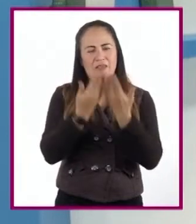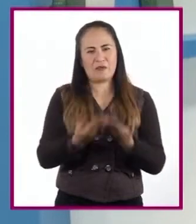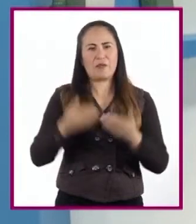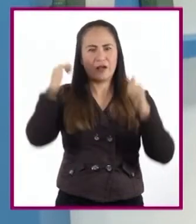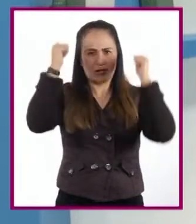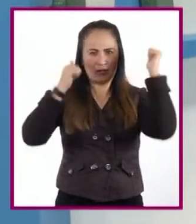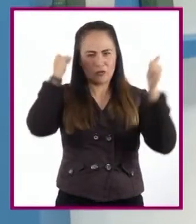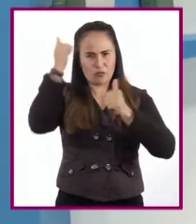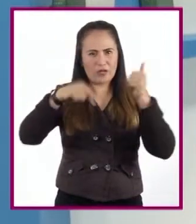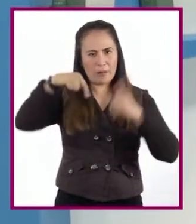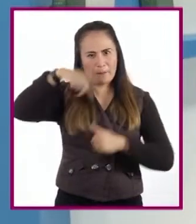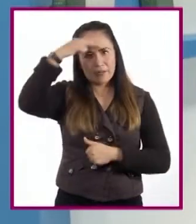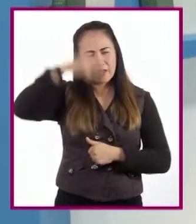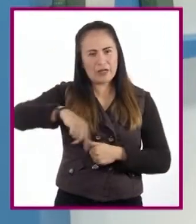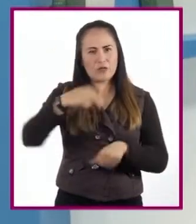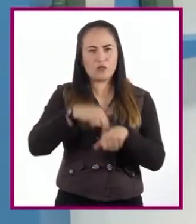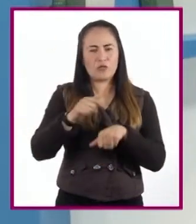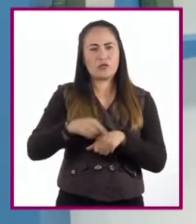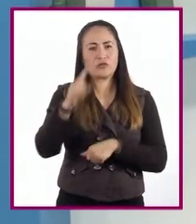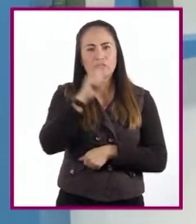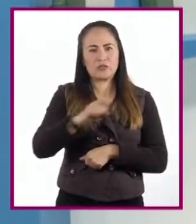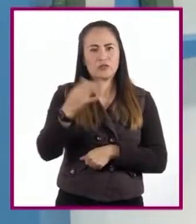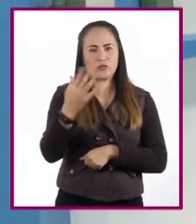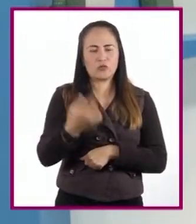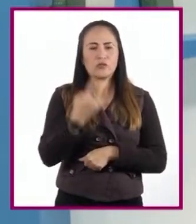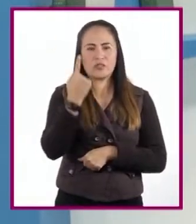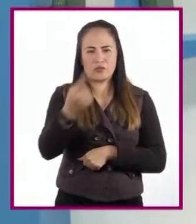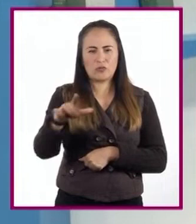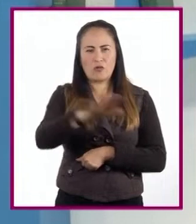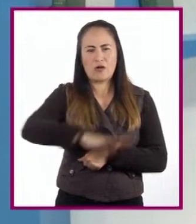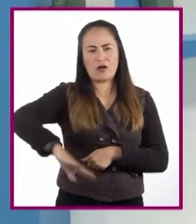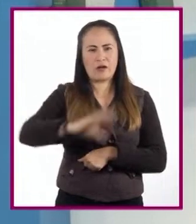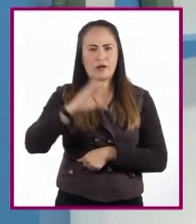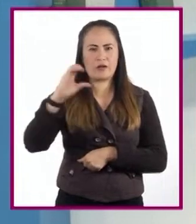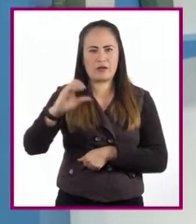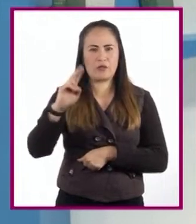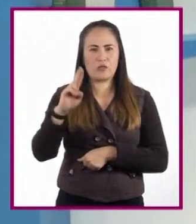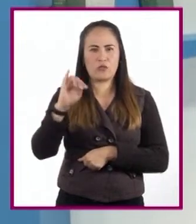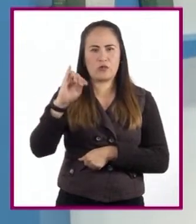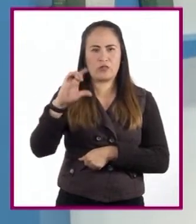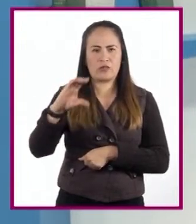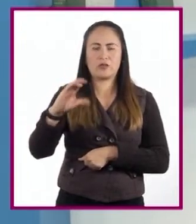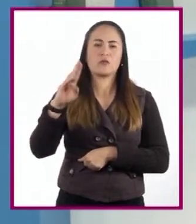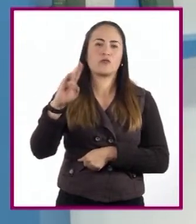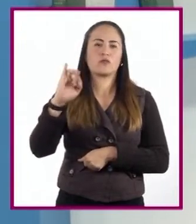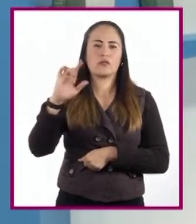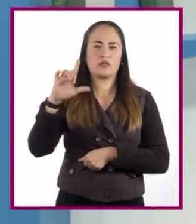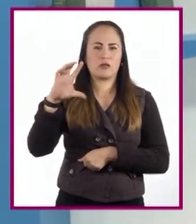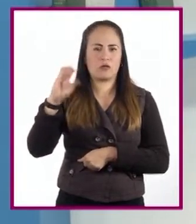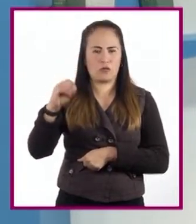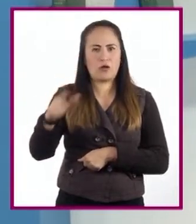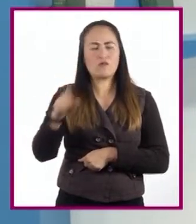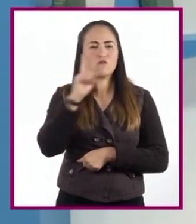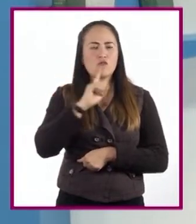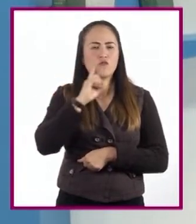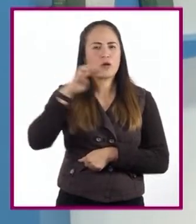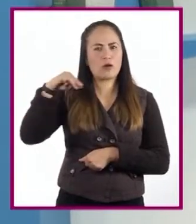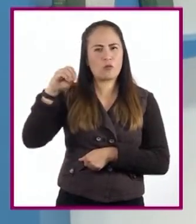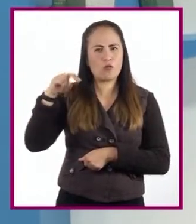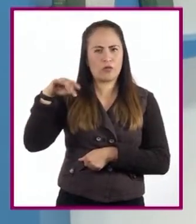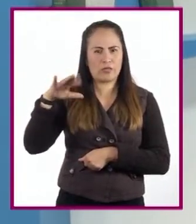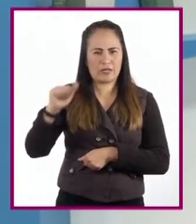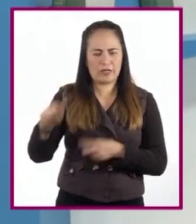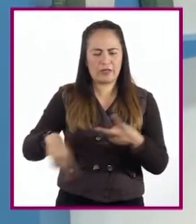número 151, Cuicuilco, estudios recientes y nuevos datos, de los autores Mónica Moguel Bernal y